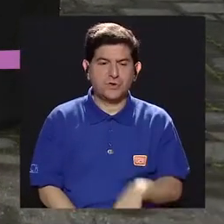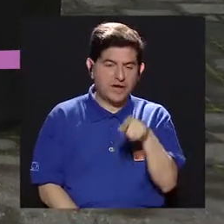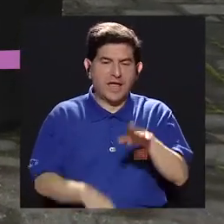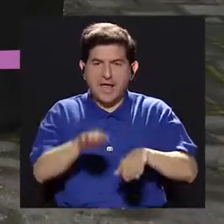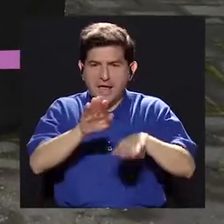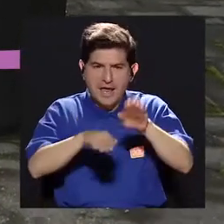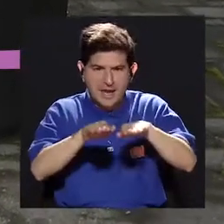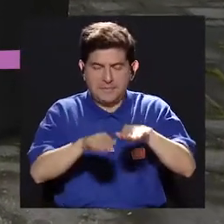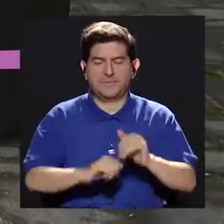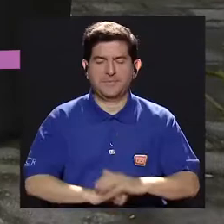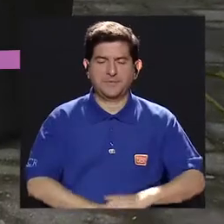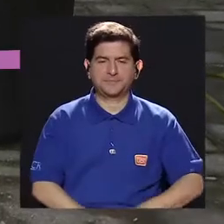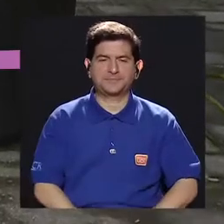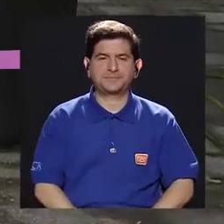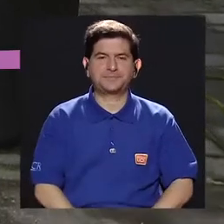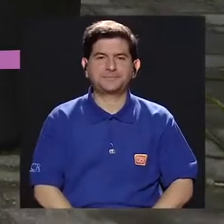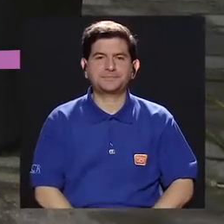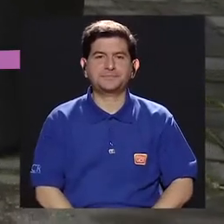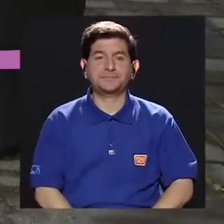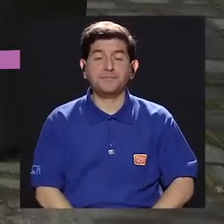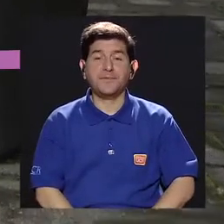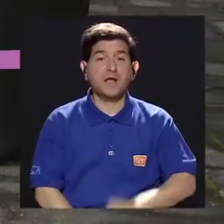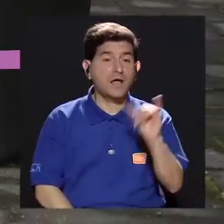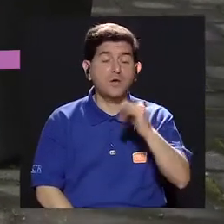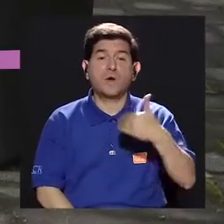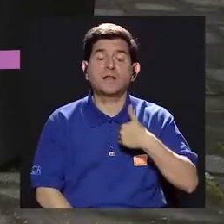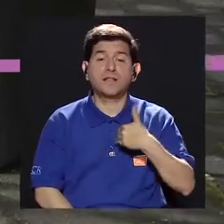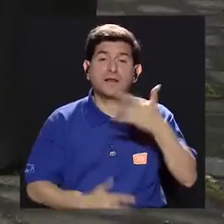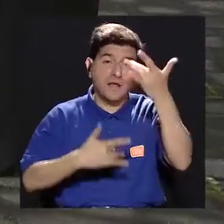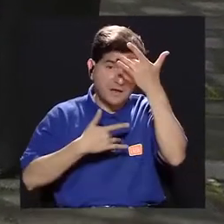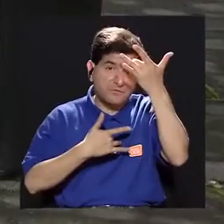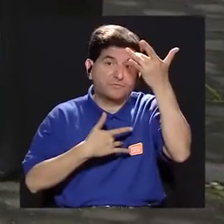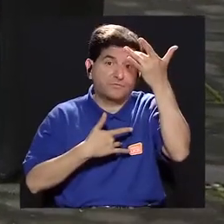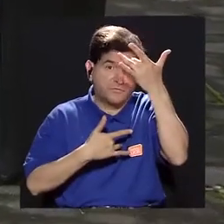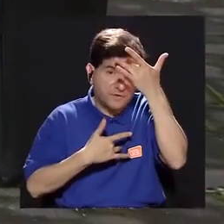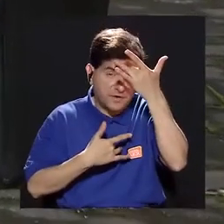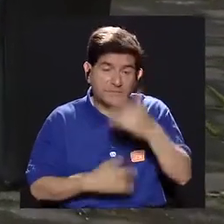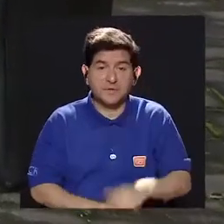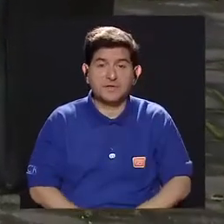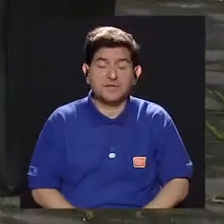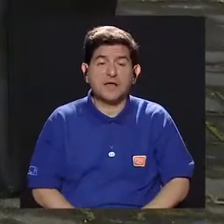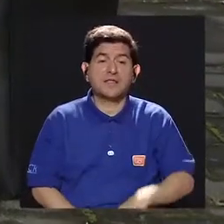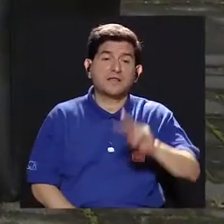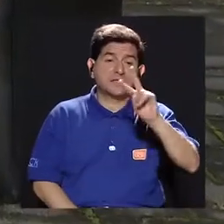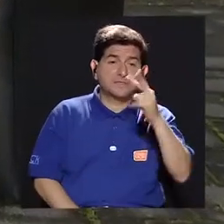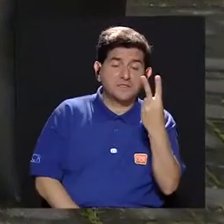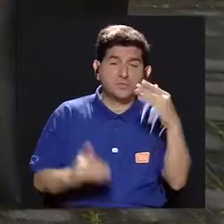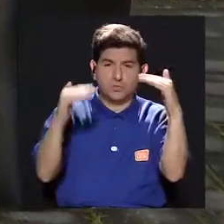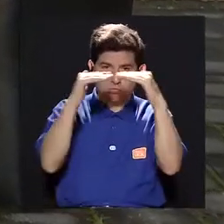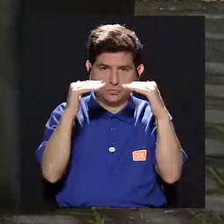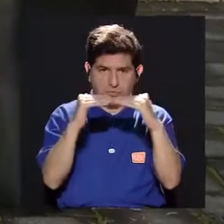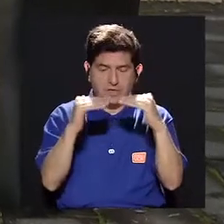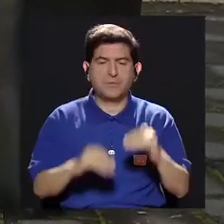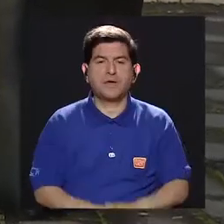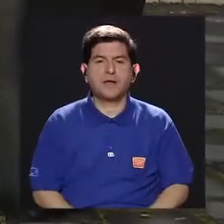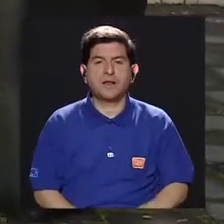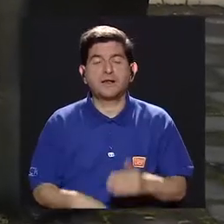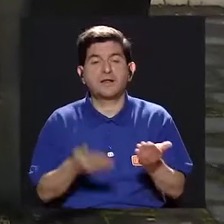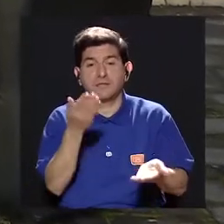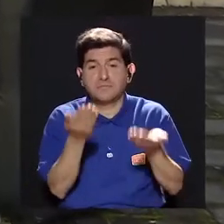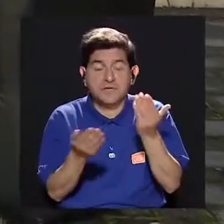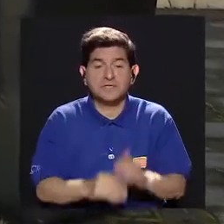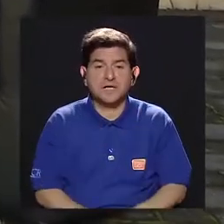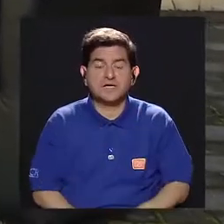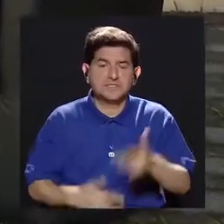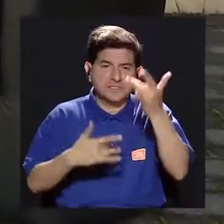está en el pie también. ¿Okay? Tenemos también enfermedades, lesiones secundarias en el pie que